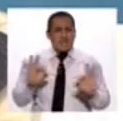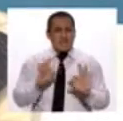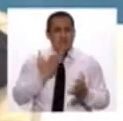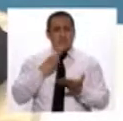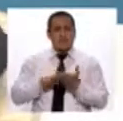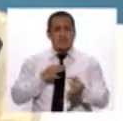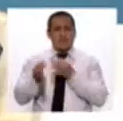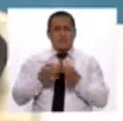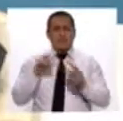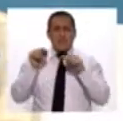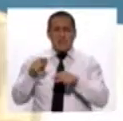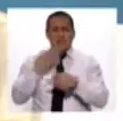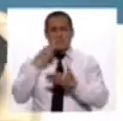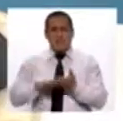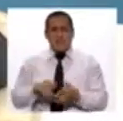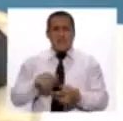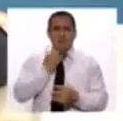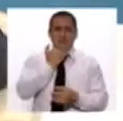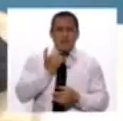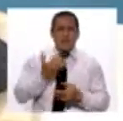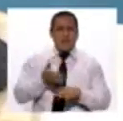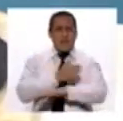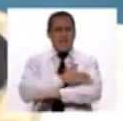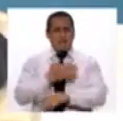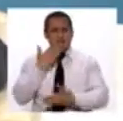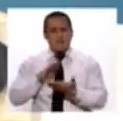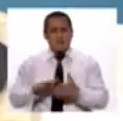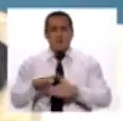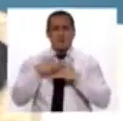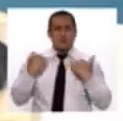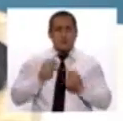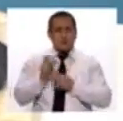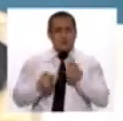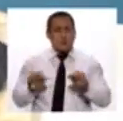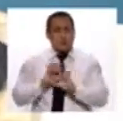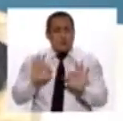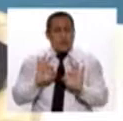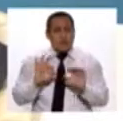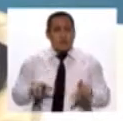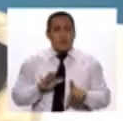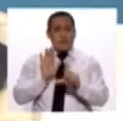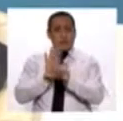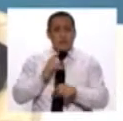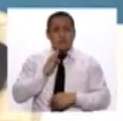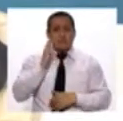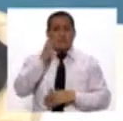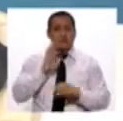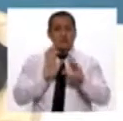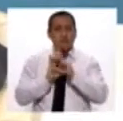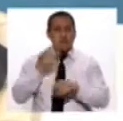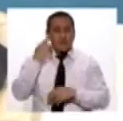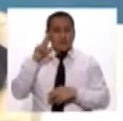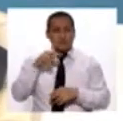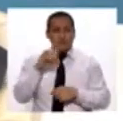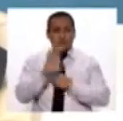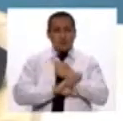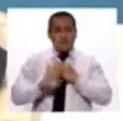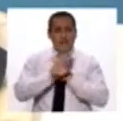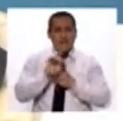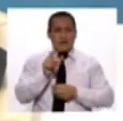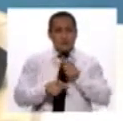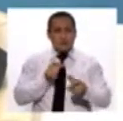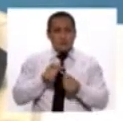que diga, oiga, esta aplicación ha sido incorrecta, ha sido inadecuada, ha afectado los derechos ciudadanos. En el fondo, la aplicación de la Constitución, su razón principal es proteger los